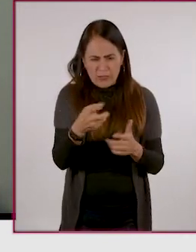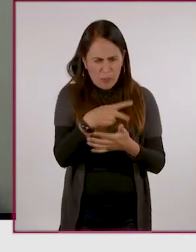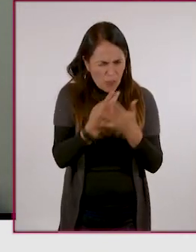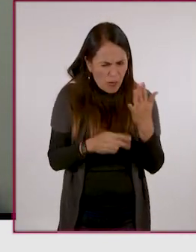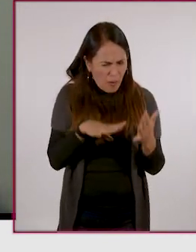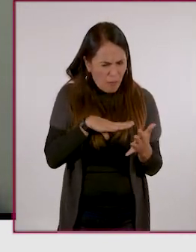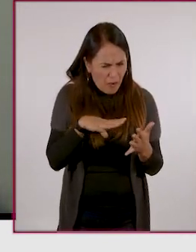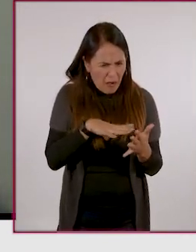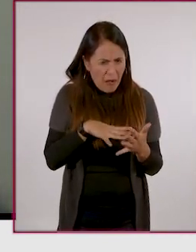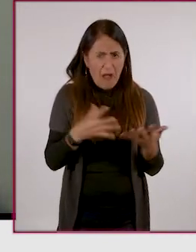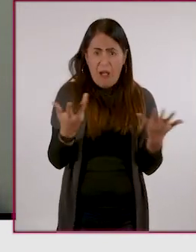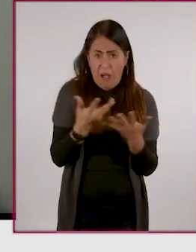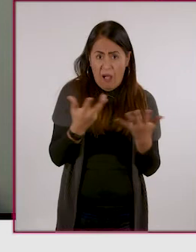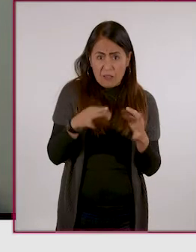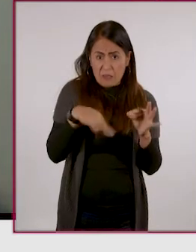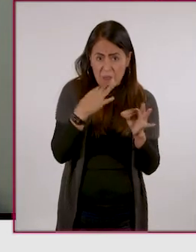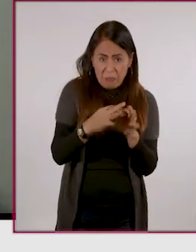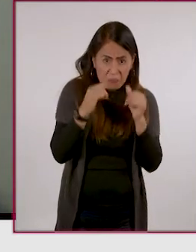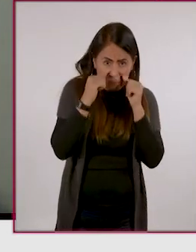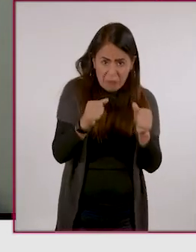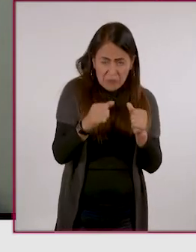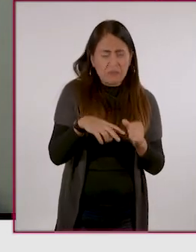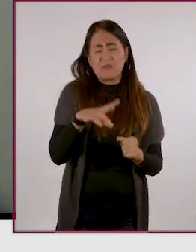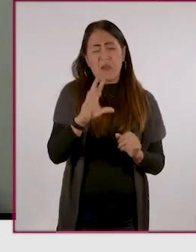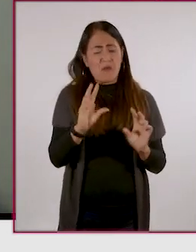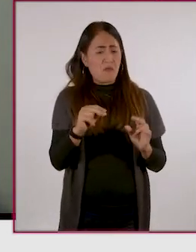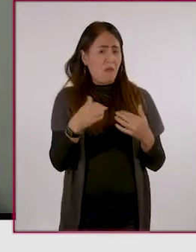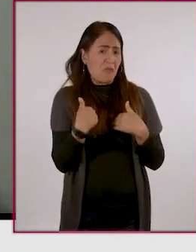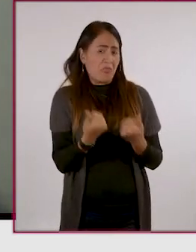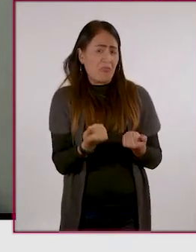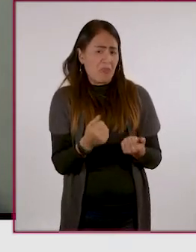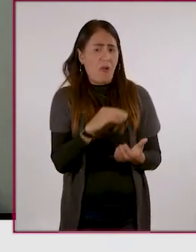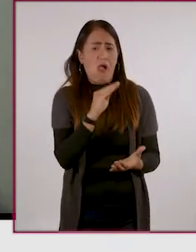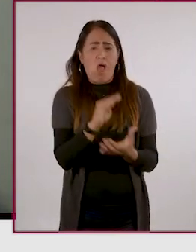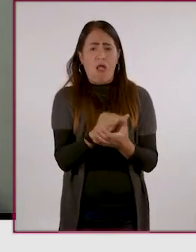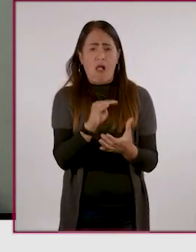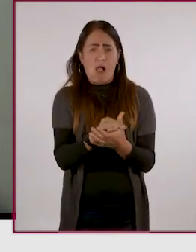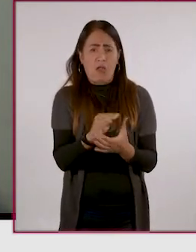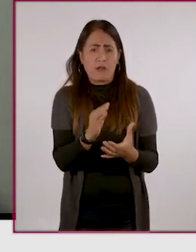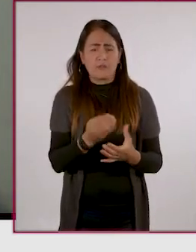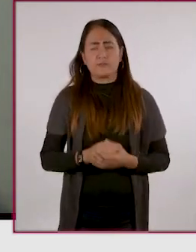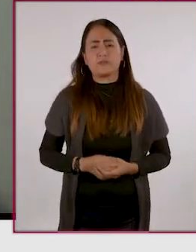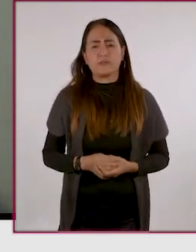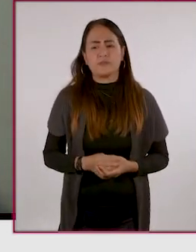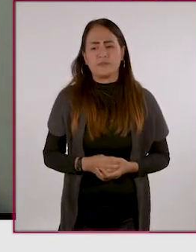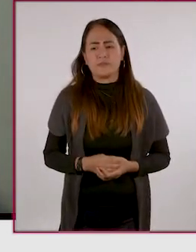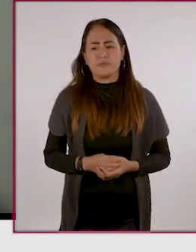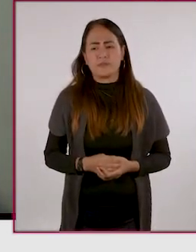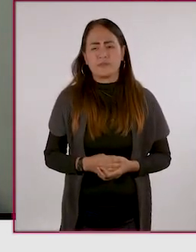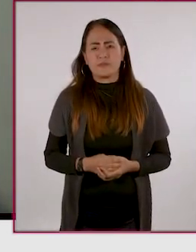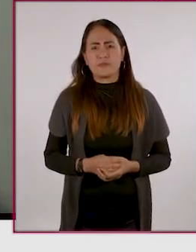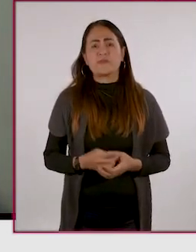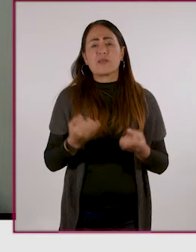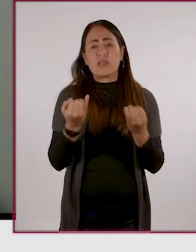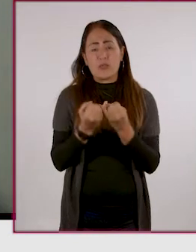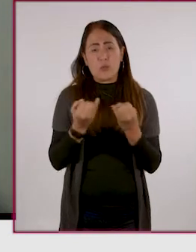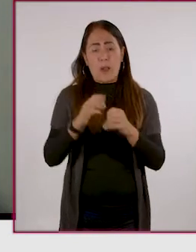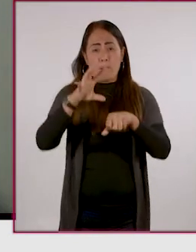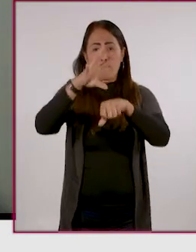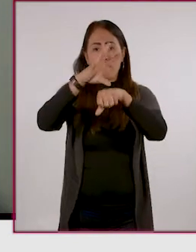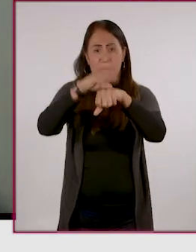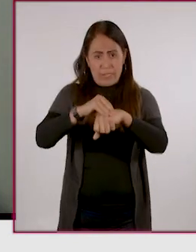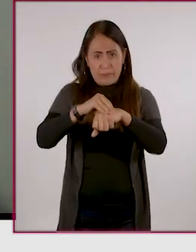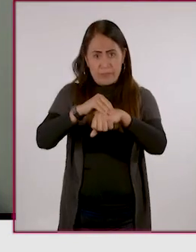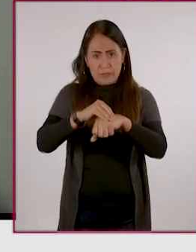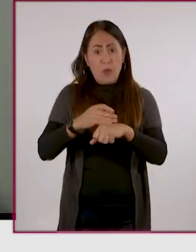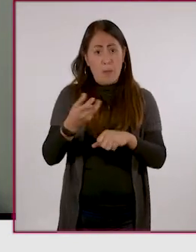no lo ejecuta. Dice, pues no te entiendo, no lo voy a ejecutar, ¿no? Y también otra cosa es, bueno, la licencia,